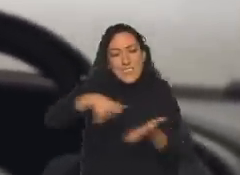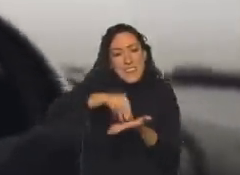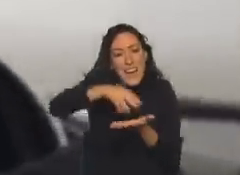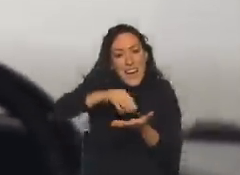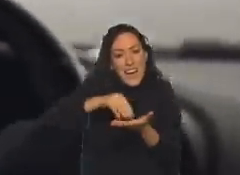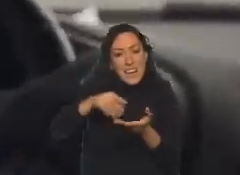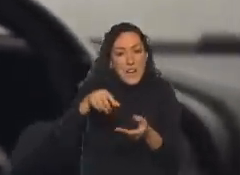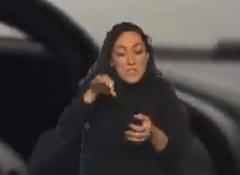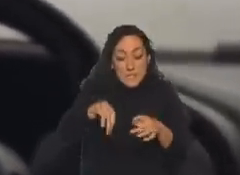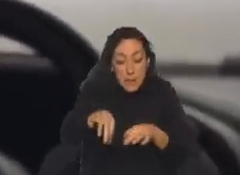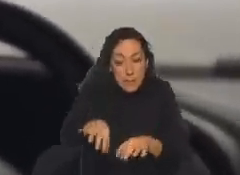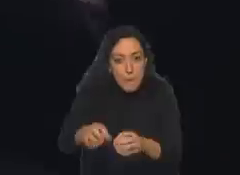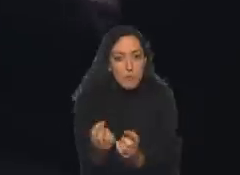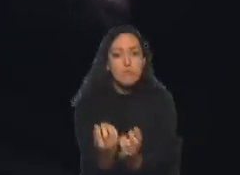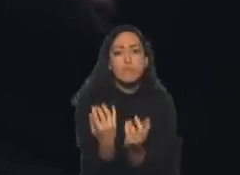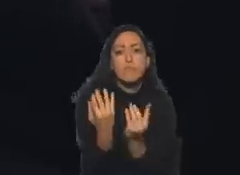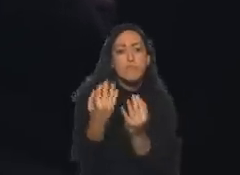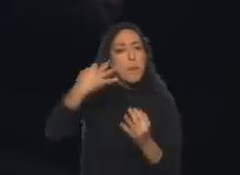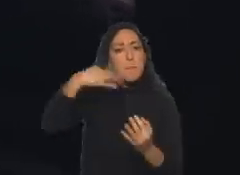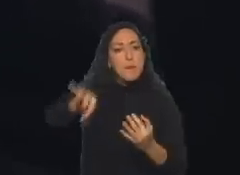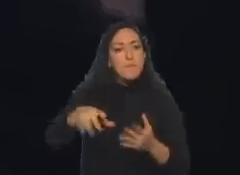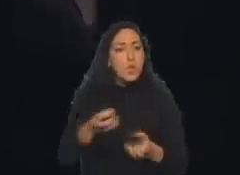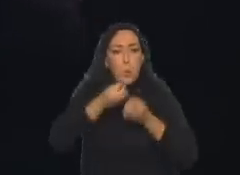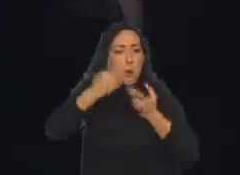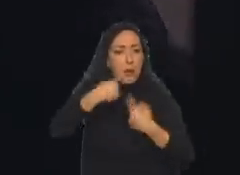Acá lo que sembrás viene, lo que se te ocurra.